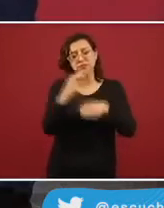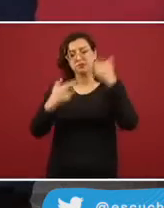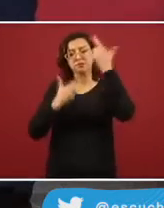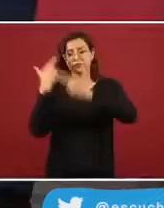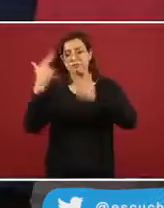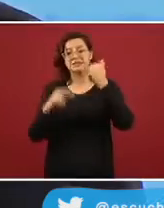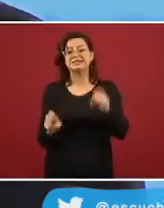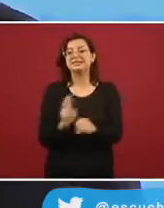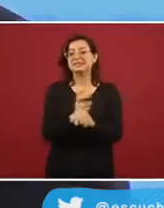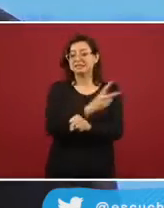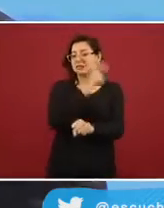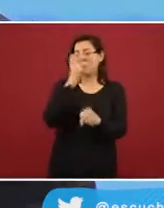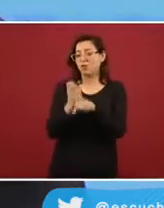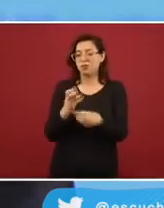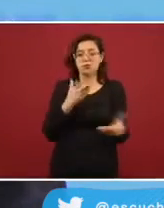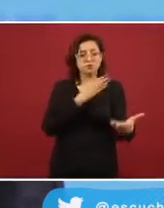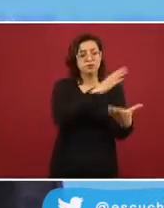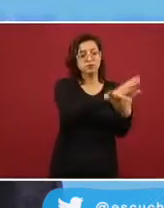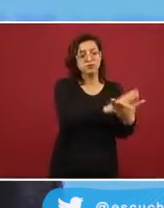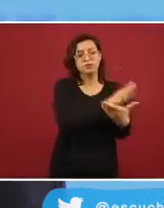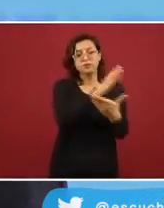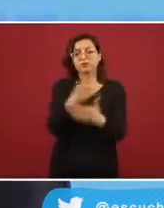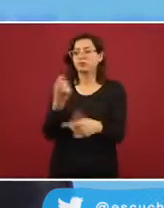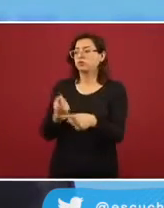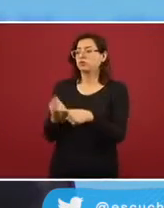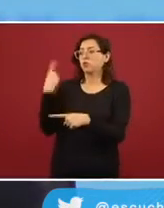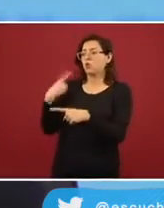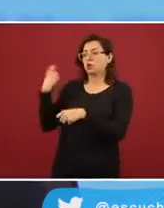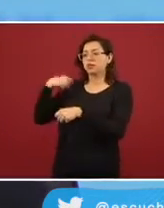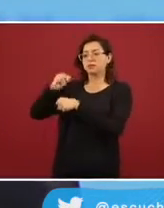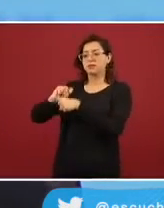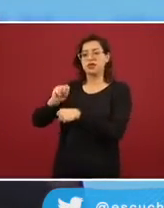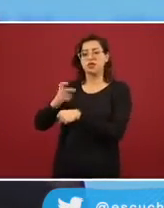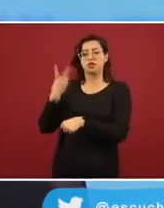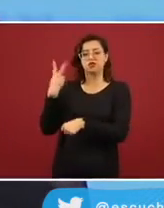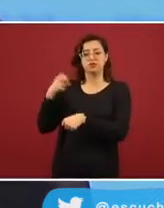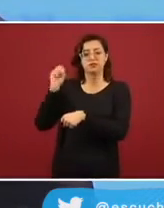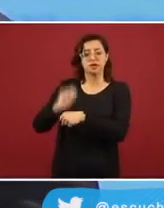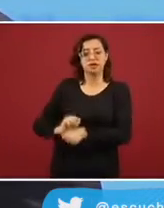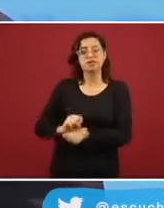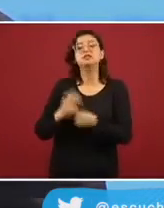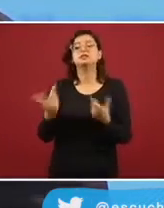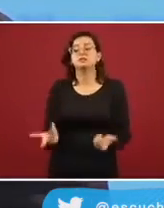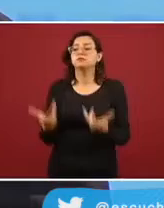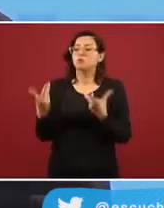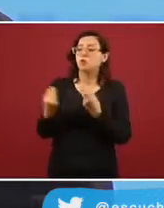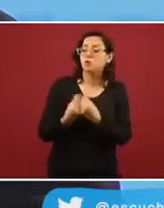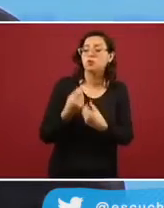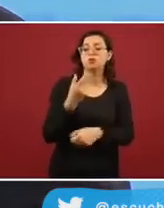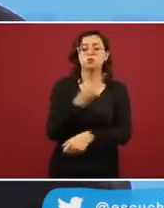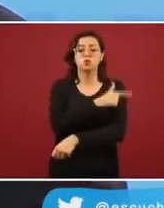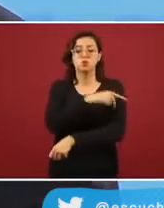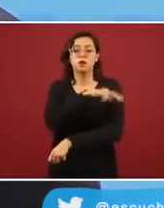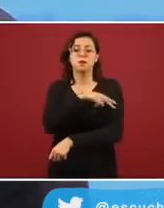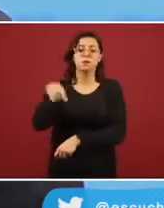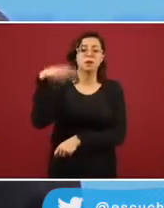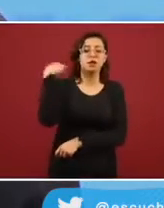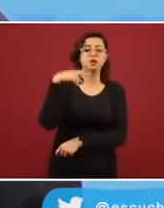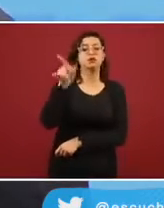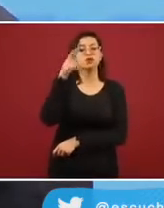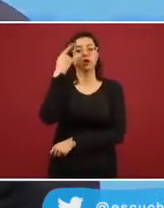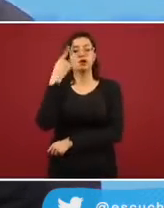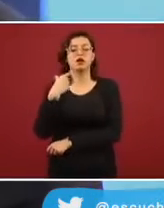a 18.86, gas LP en cilindros marca Metropolitano a 15.66 por kilogramo, gas